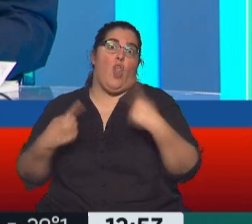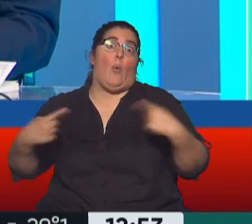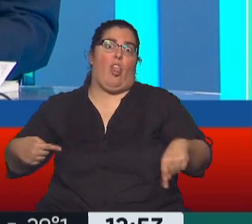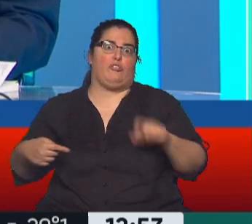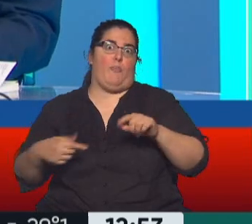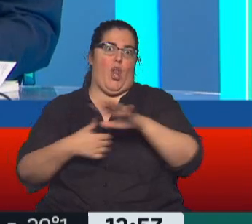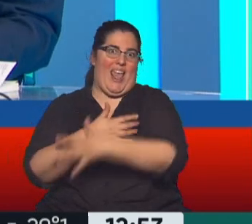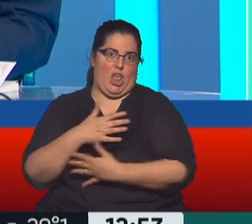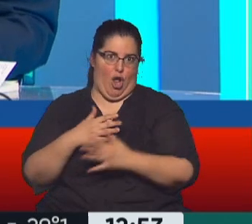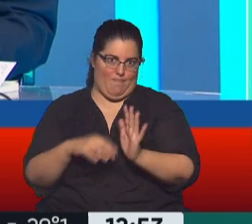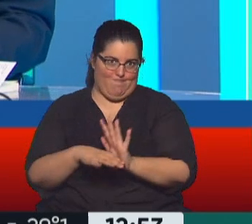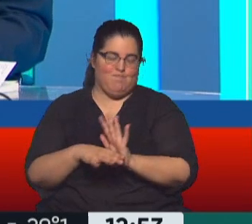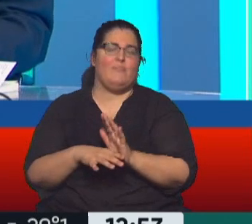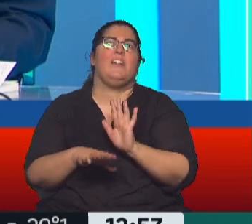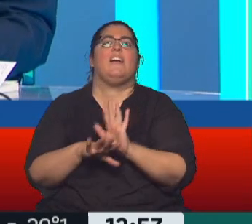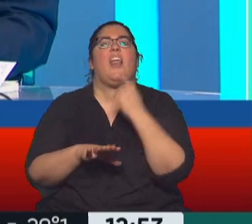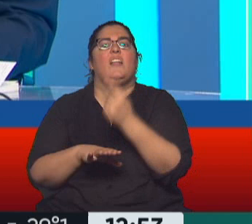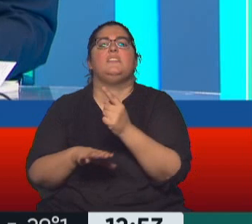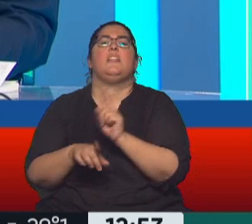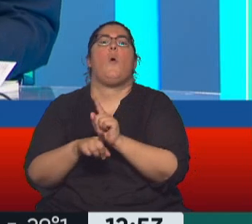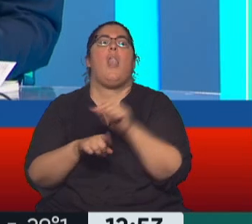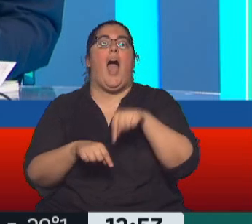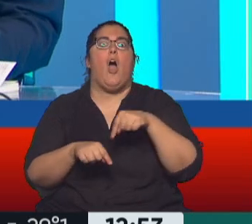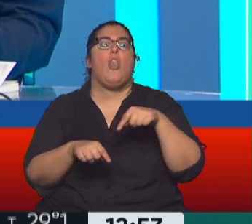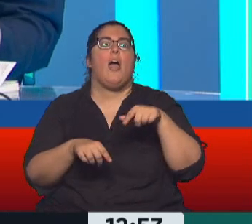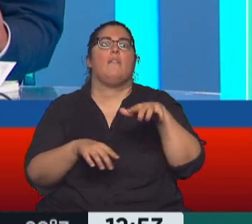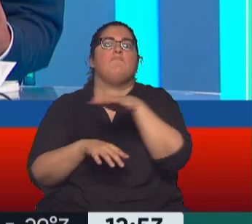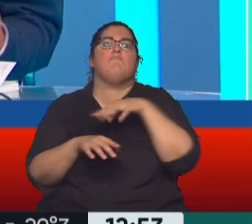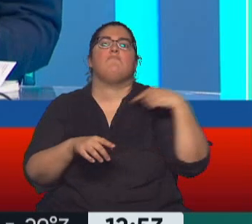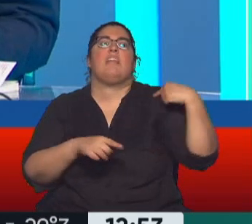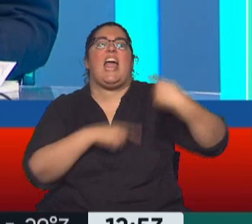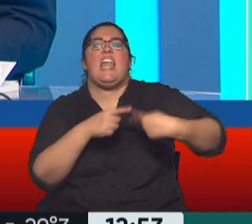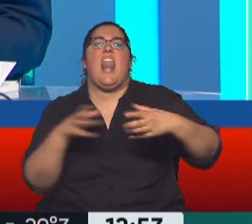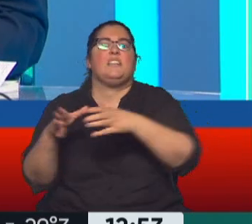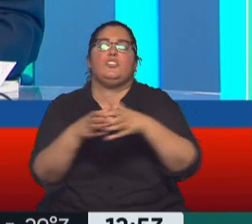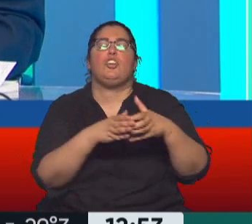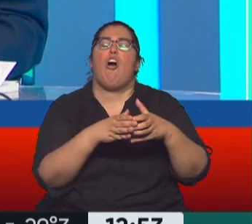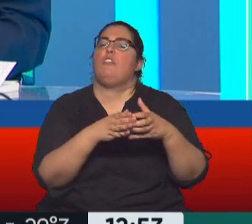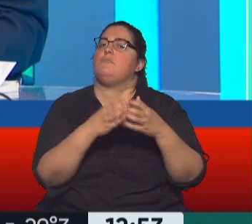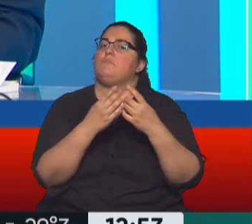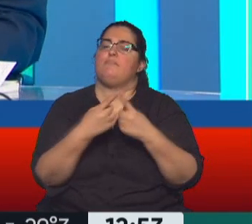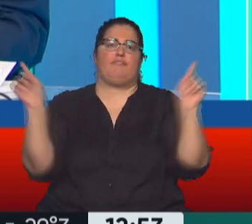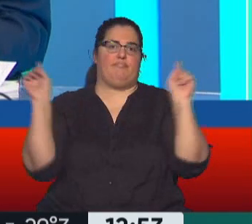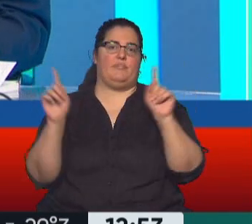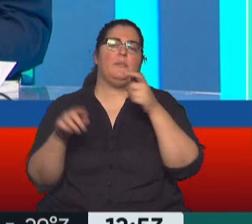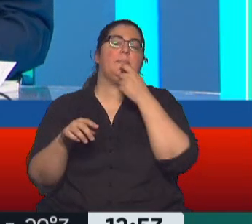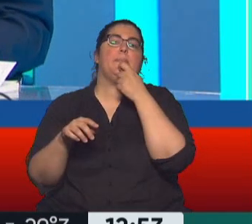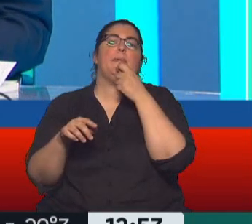región, en términos de que estamos frente a una generación que ya es una generación que va más allá de la